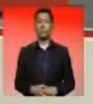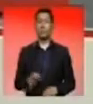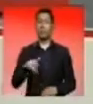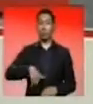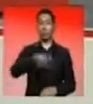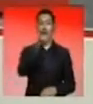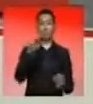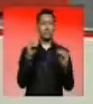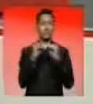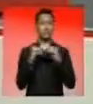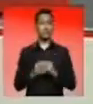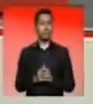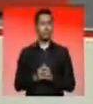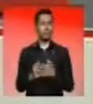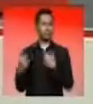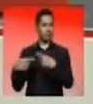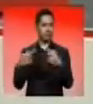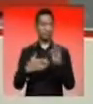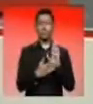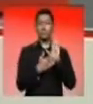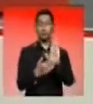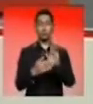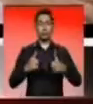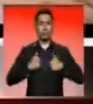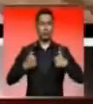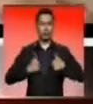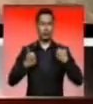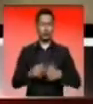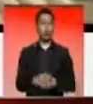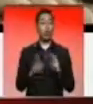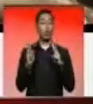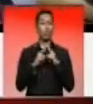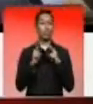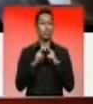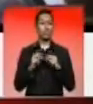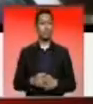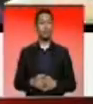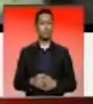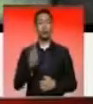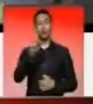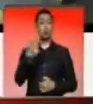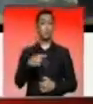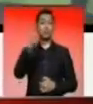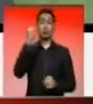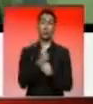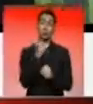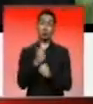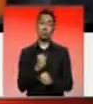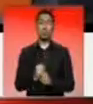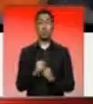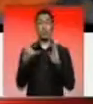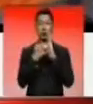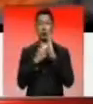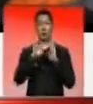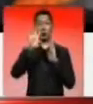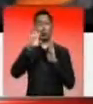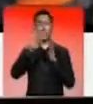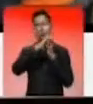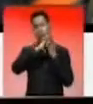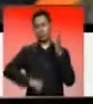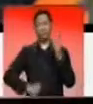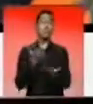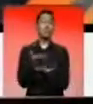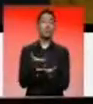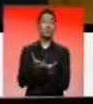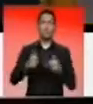Continuamos con nuestra serie para conocer al candidato. La creación de 1 millón de empleos y eliminar 14 impuestos es lo